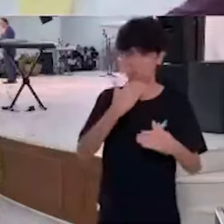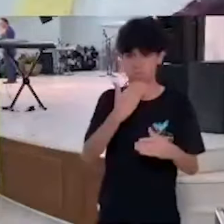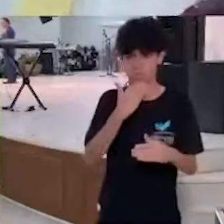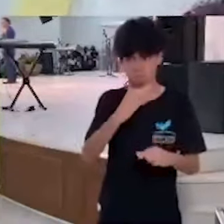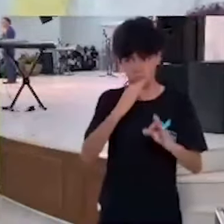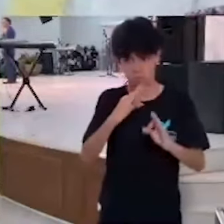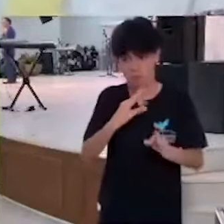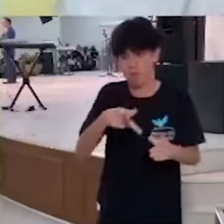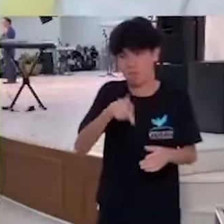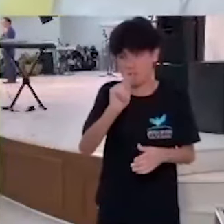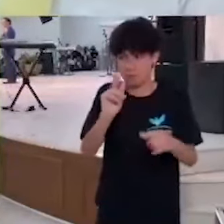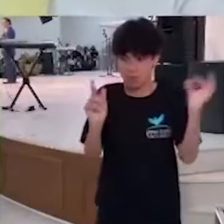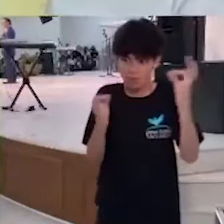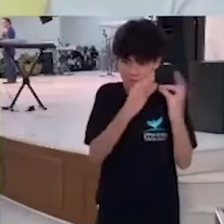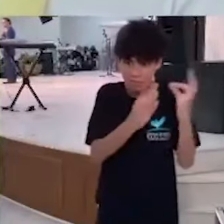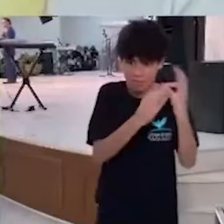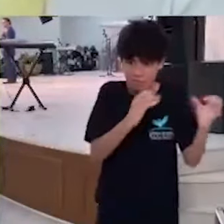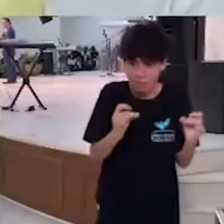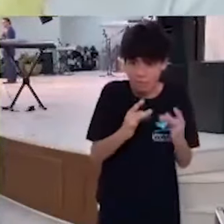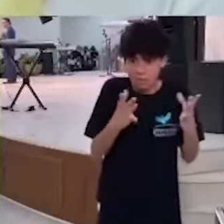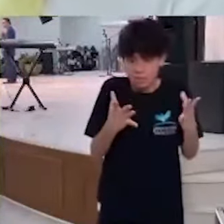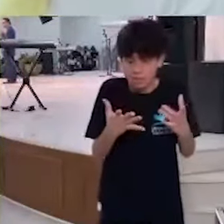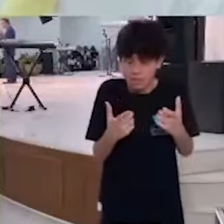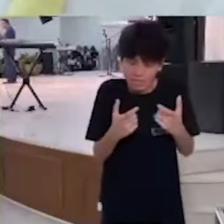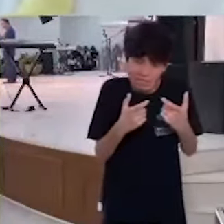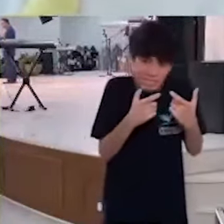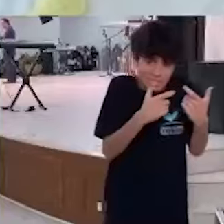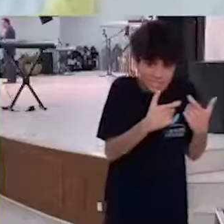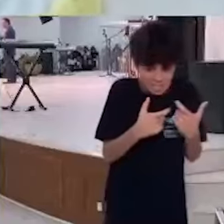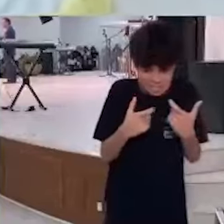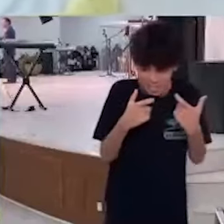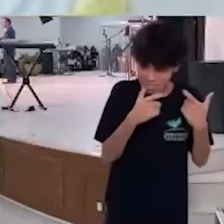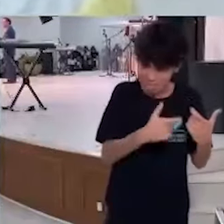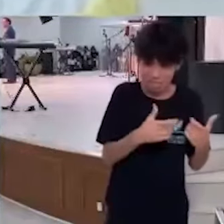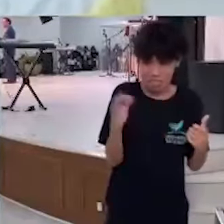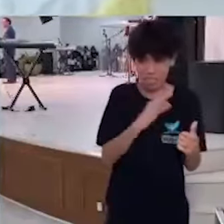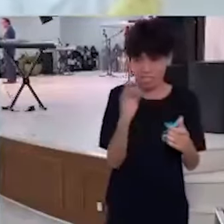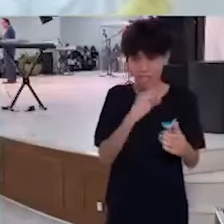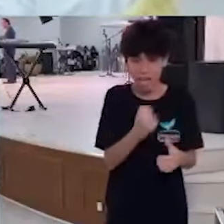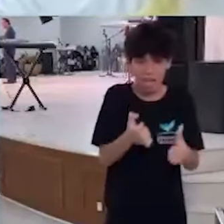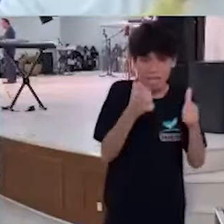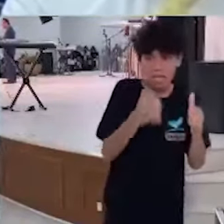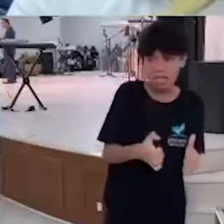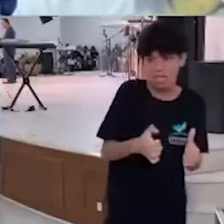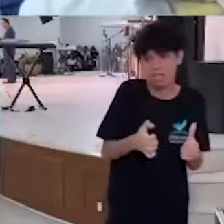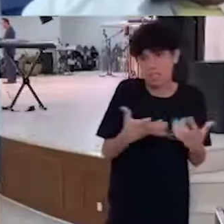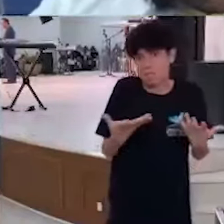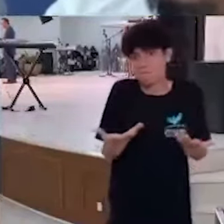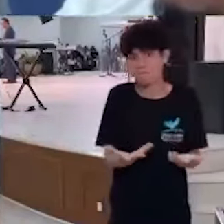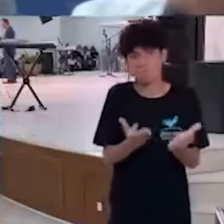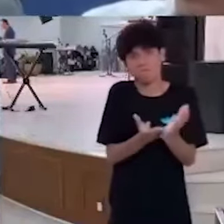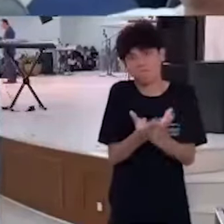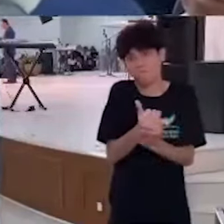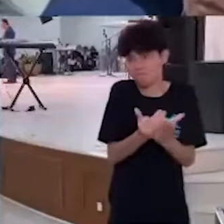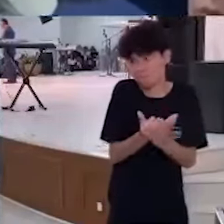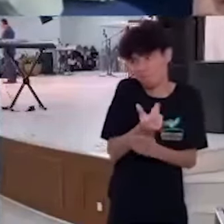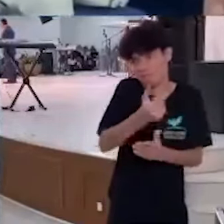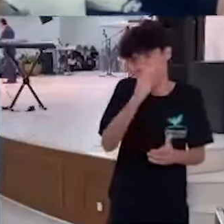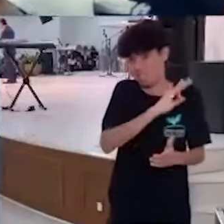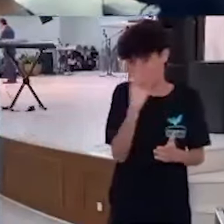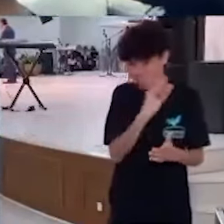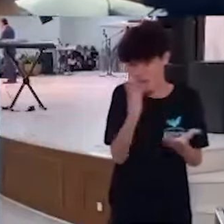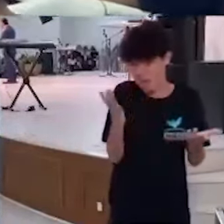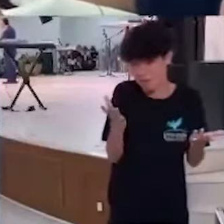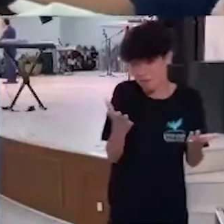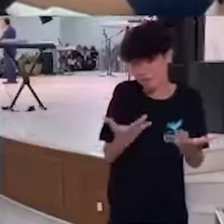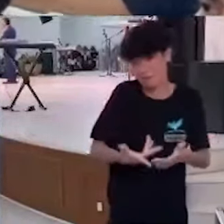que era de carne y hueso. Él sabía que si se estaba unos minutos más, tal vez podría terminar cediendo a esa